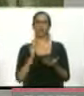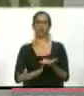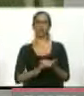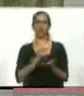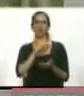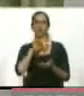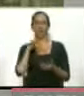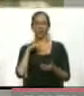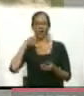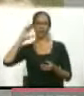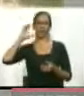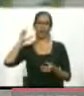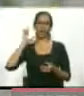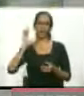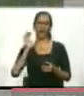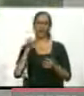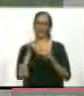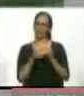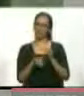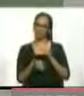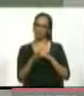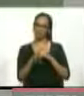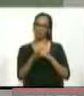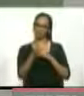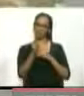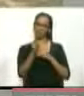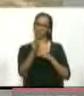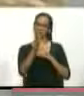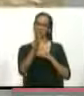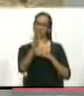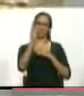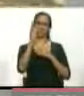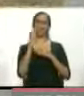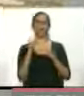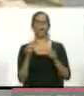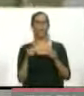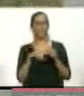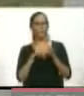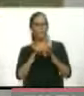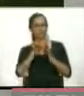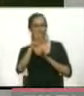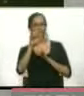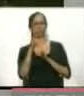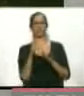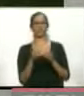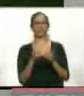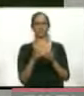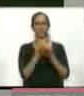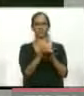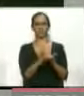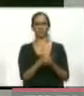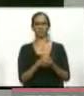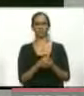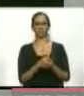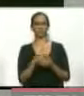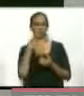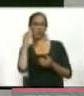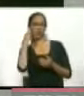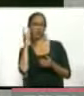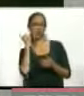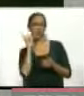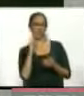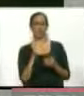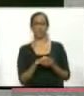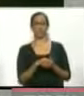patria en causada por senderos de progreso y de bienestar yo creo que efectivamente es